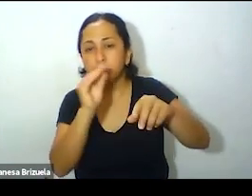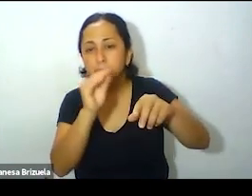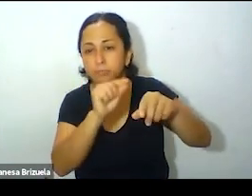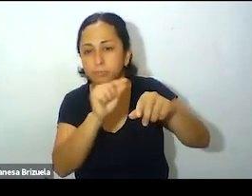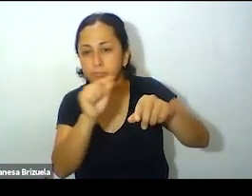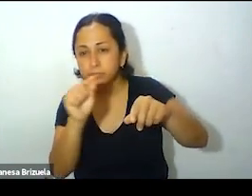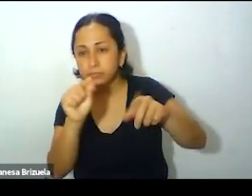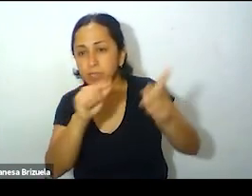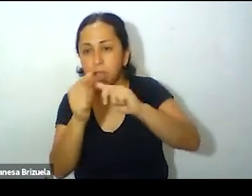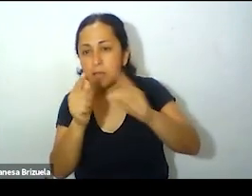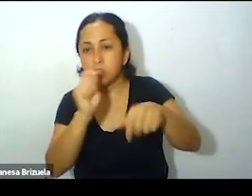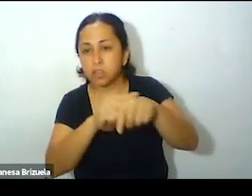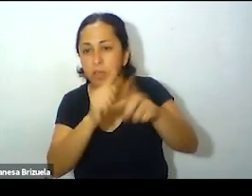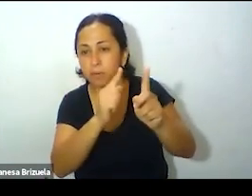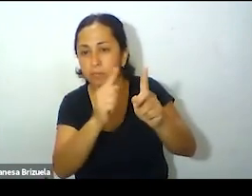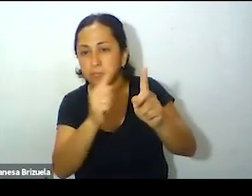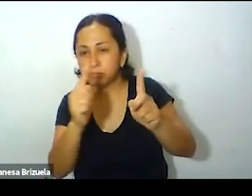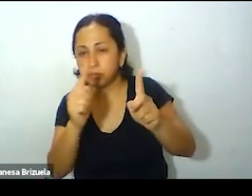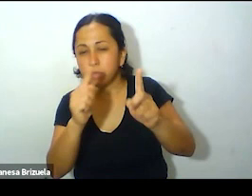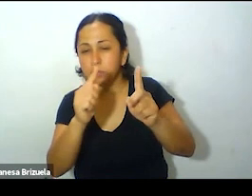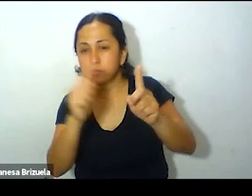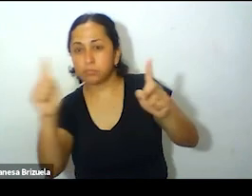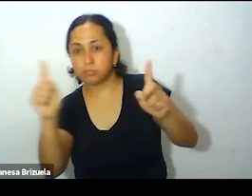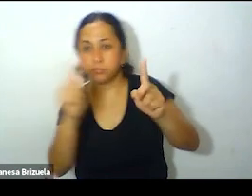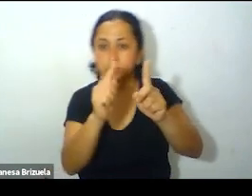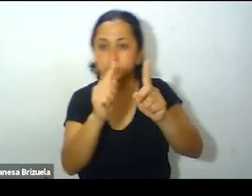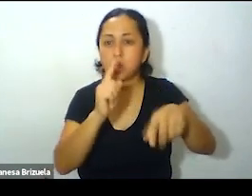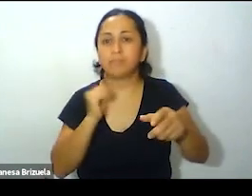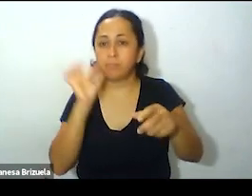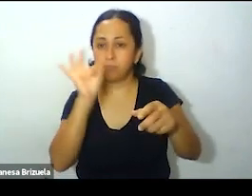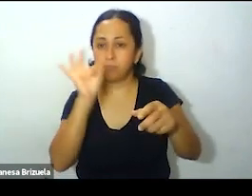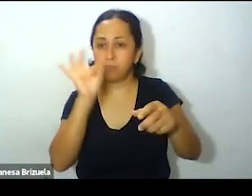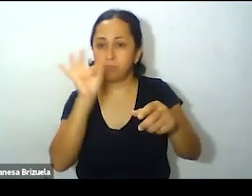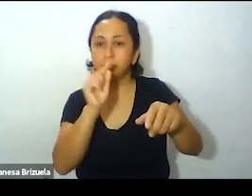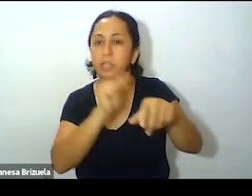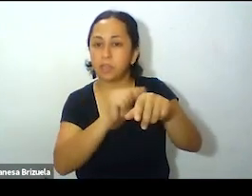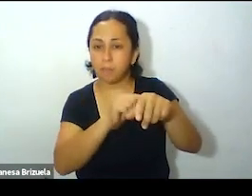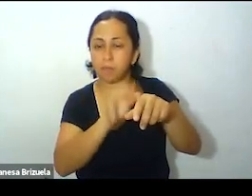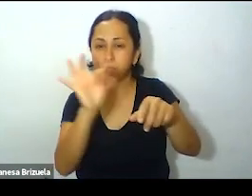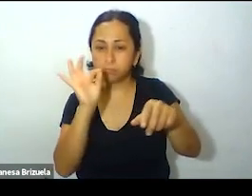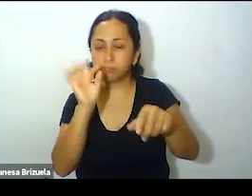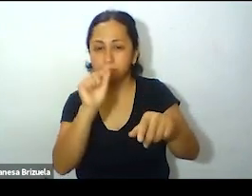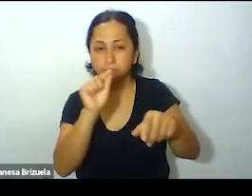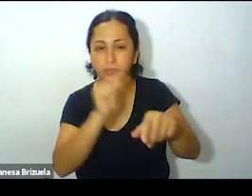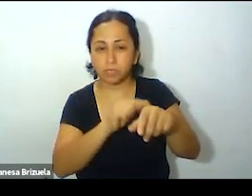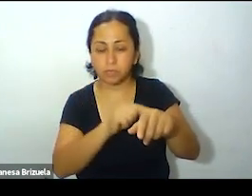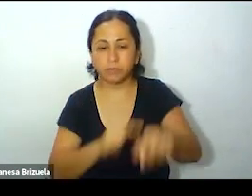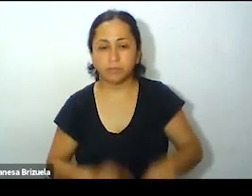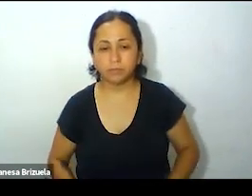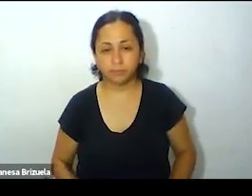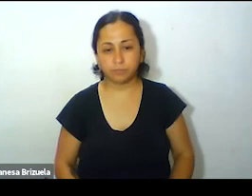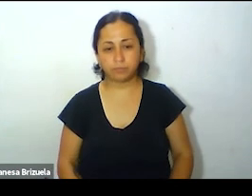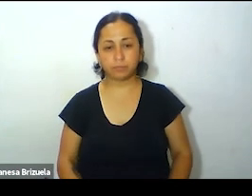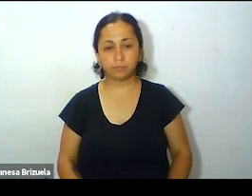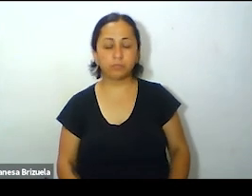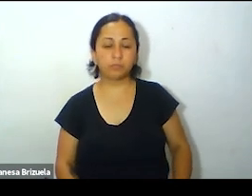La siguiente hoja, acá también, hago clic encima y le digo que tenga un segundito